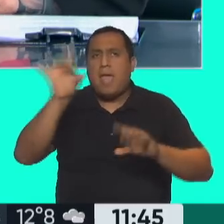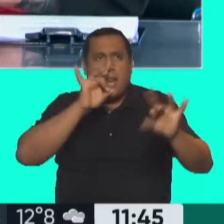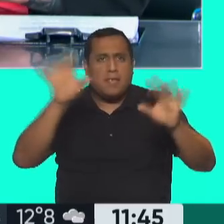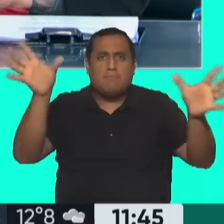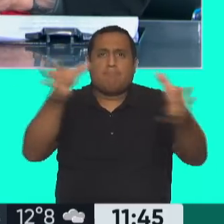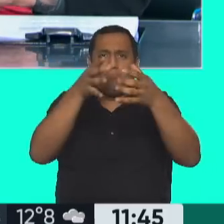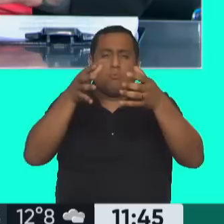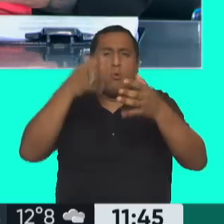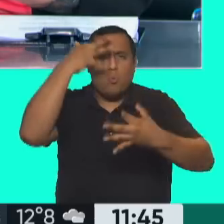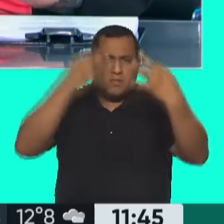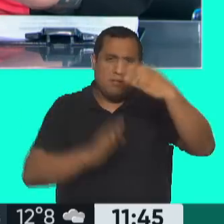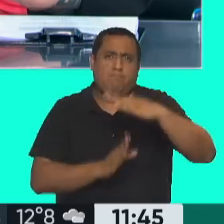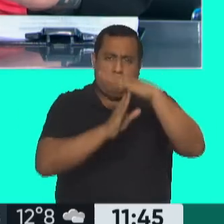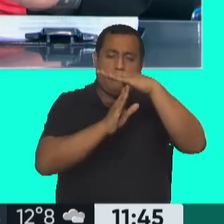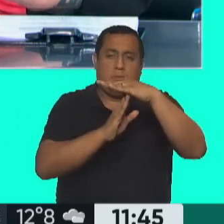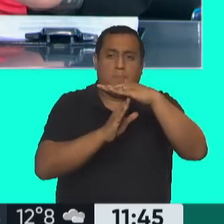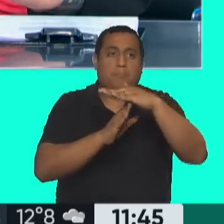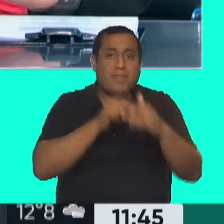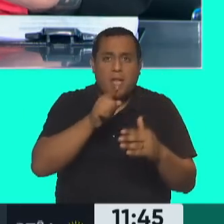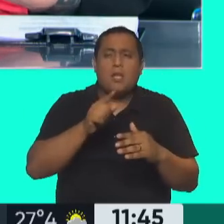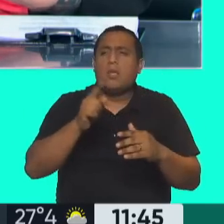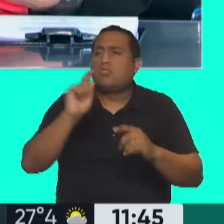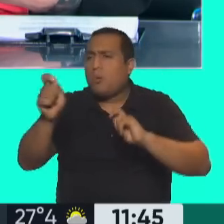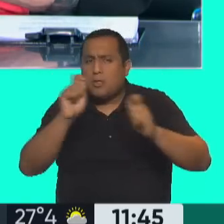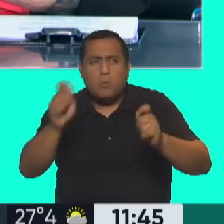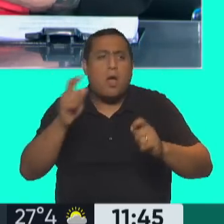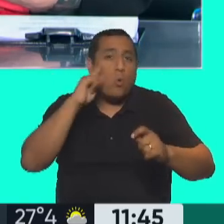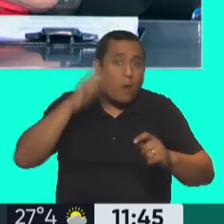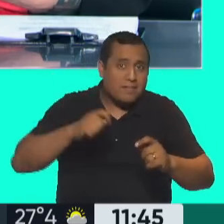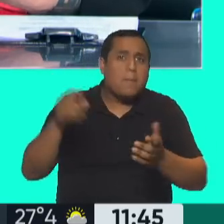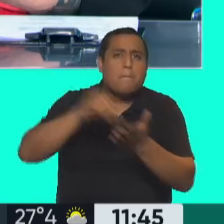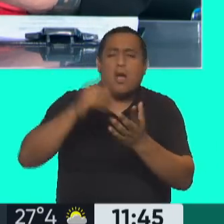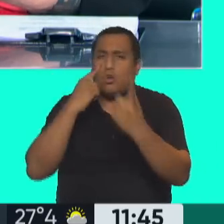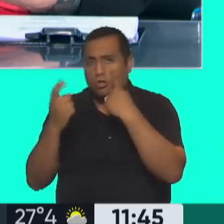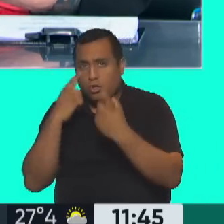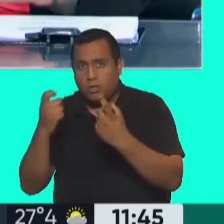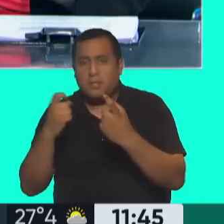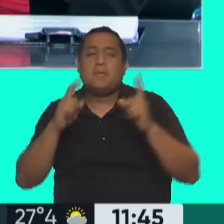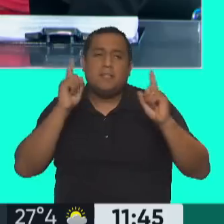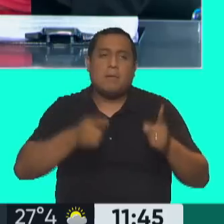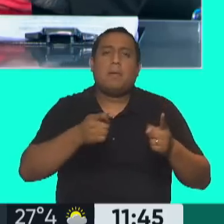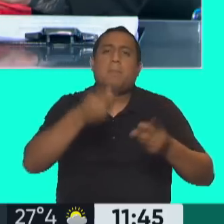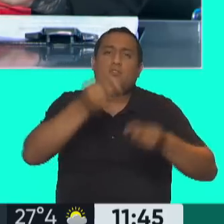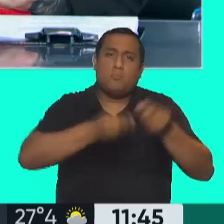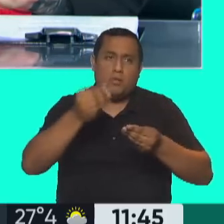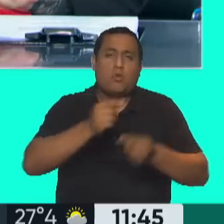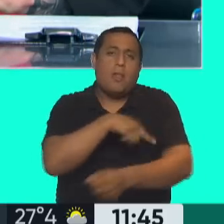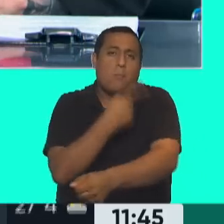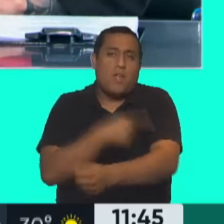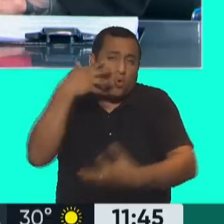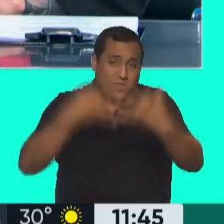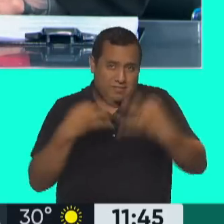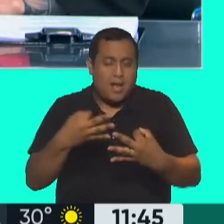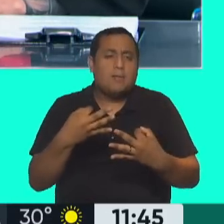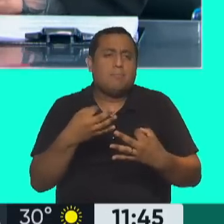órgano, que además hay que decir, no solamente designa a los jueces, sino que los evalúa y maneja el presupuesto del Poder Judicial. Por ahí pasa también